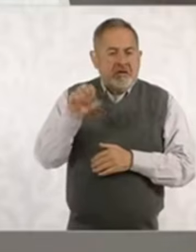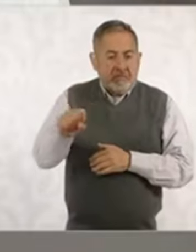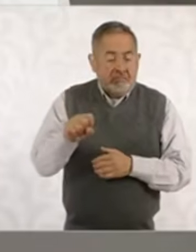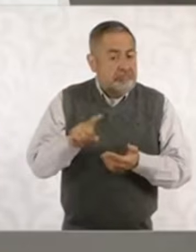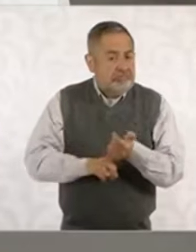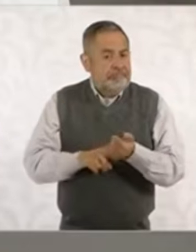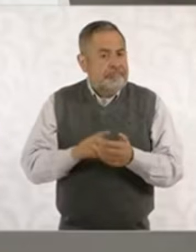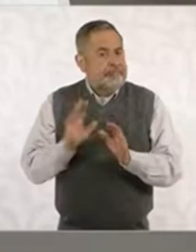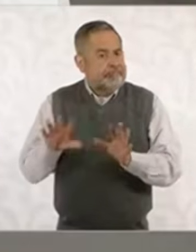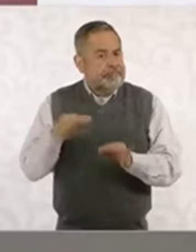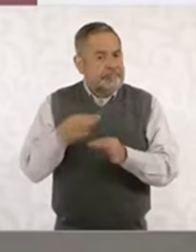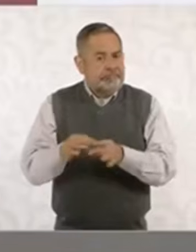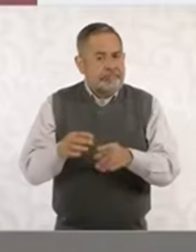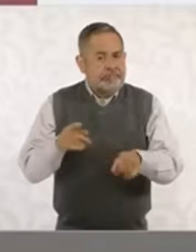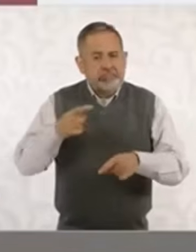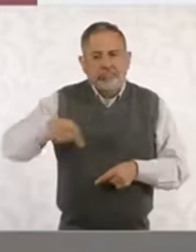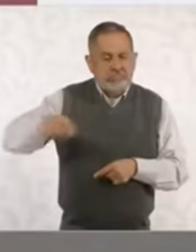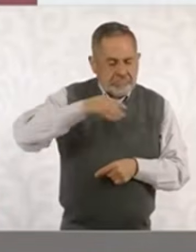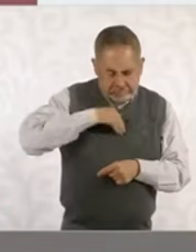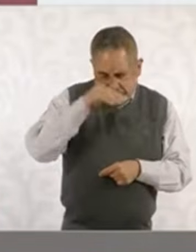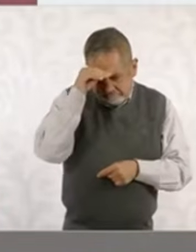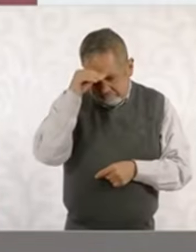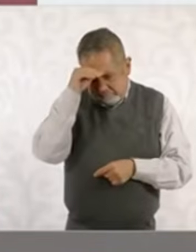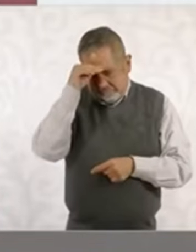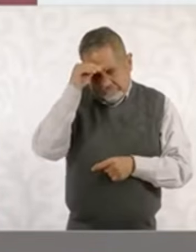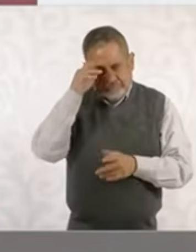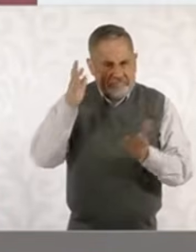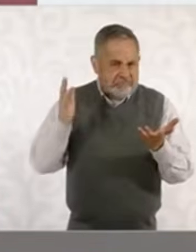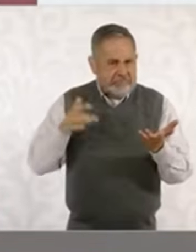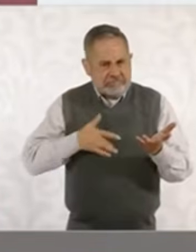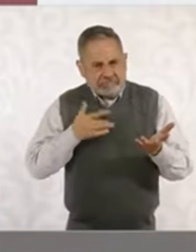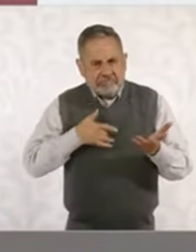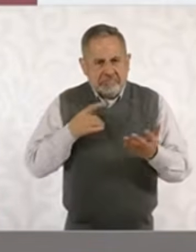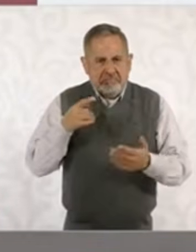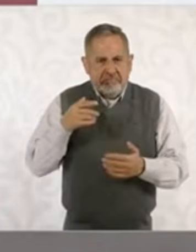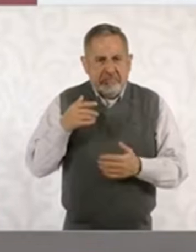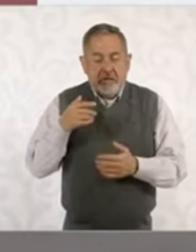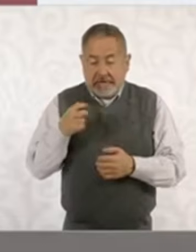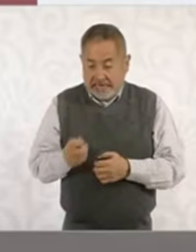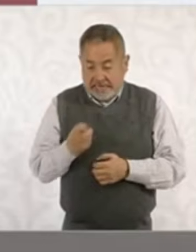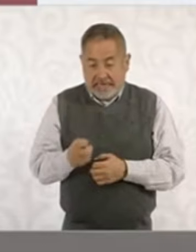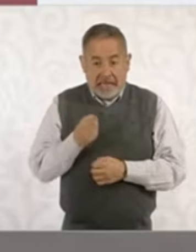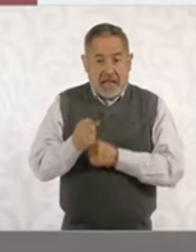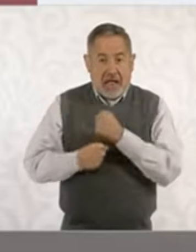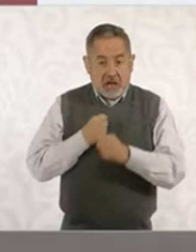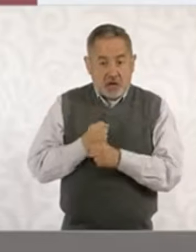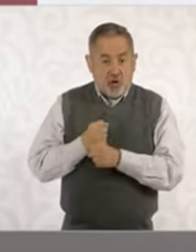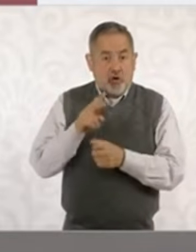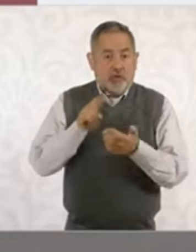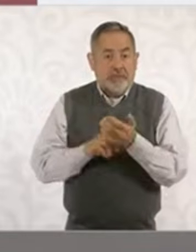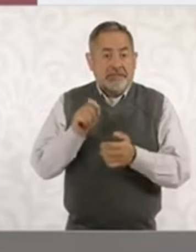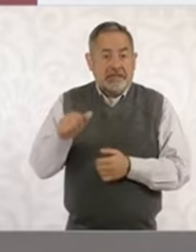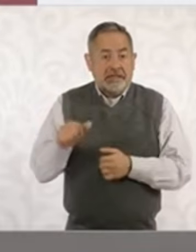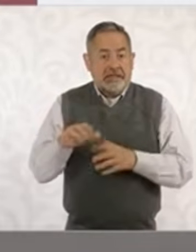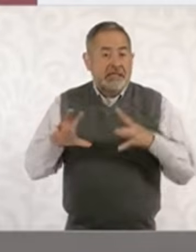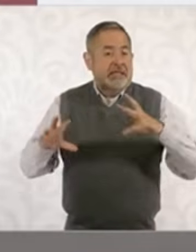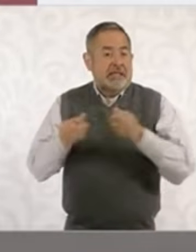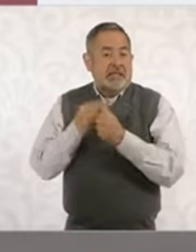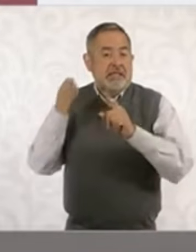cifra. Estamos considerando que para este año una meta